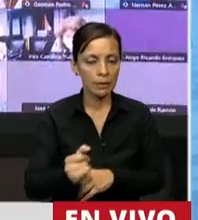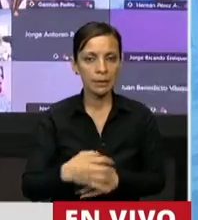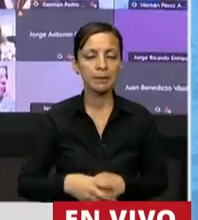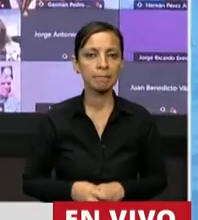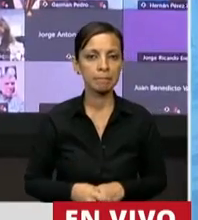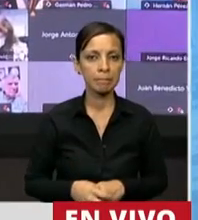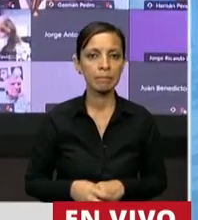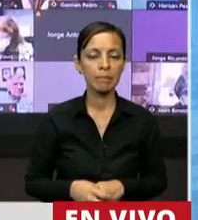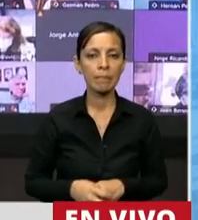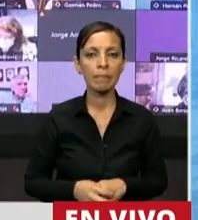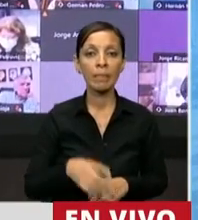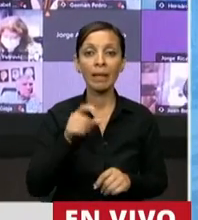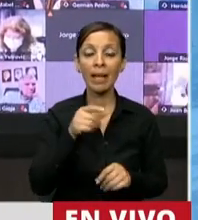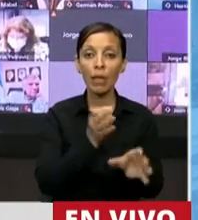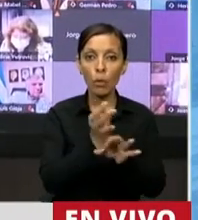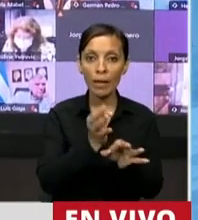y que debe ser